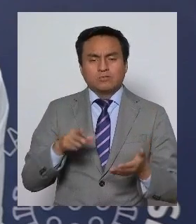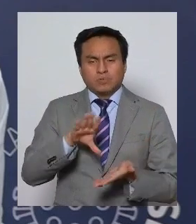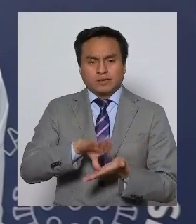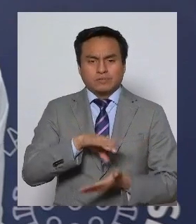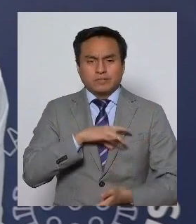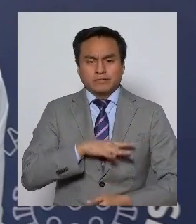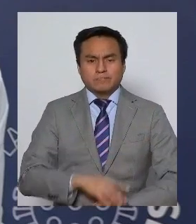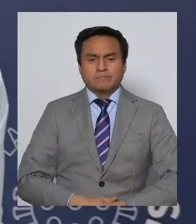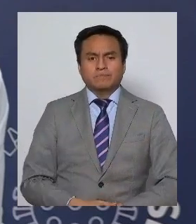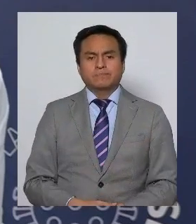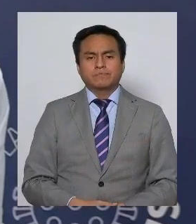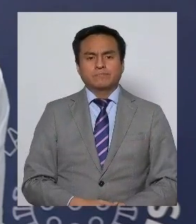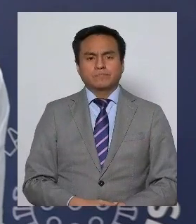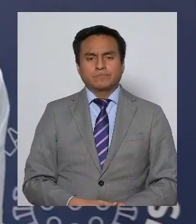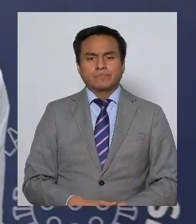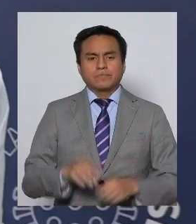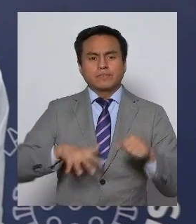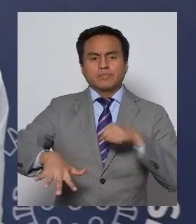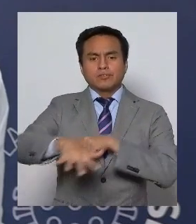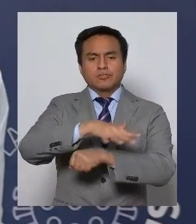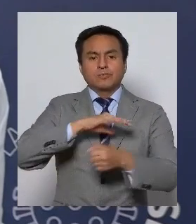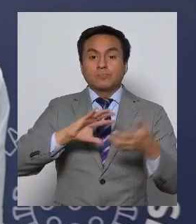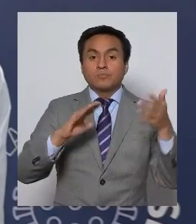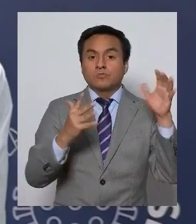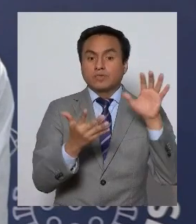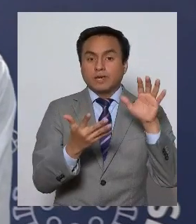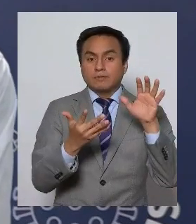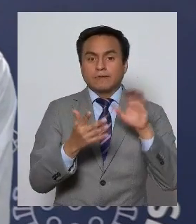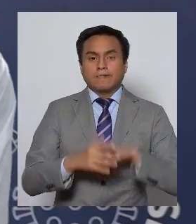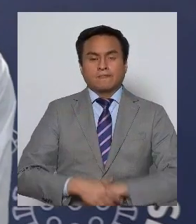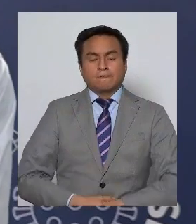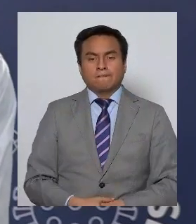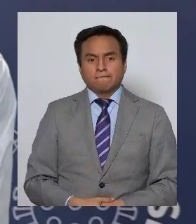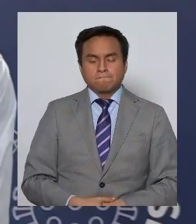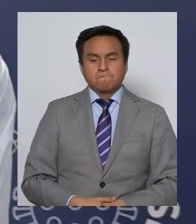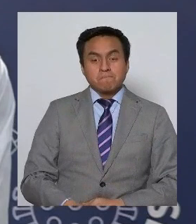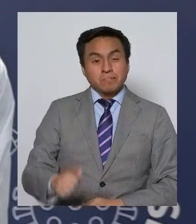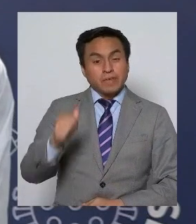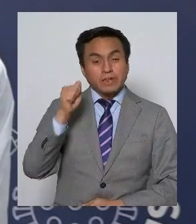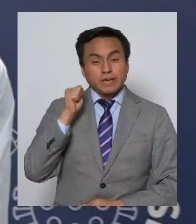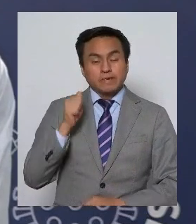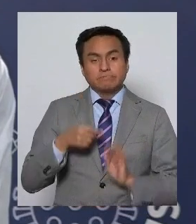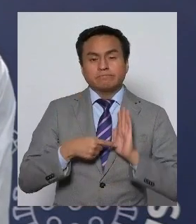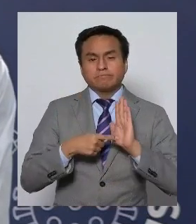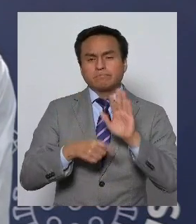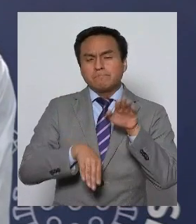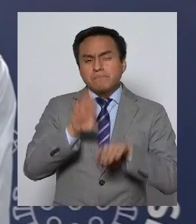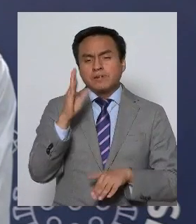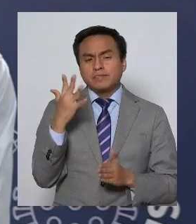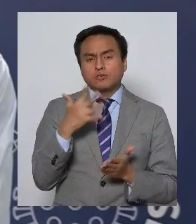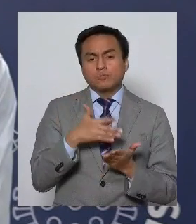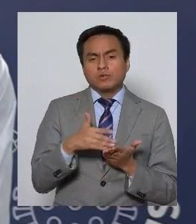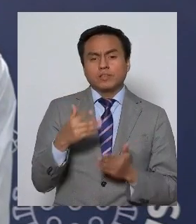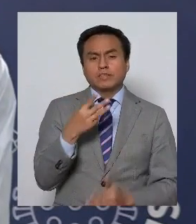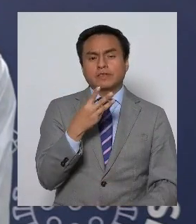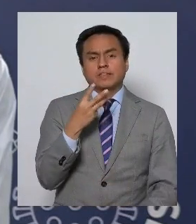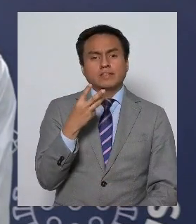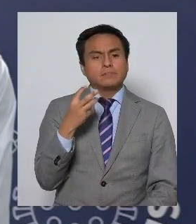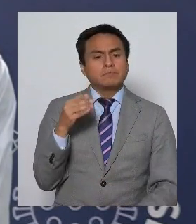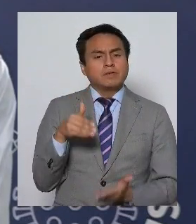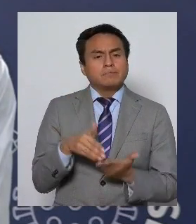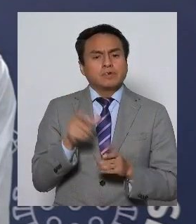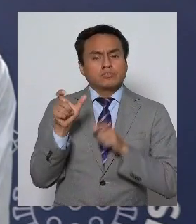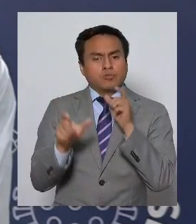país. Con respecto a la situación mundial, en el día de ayer se registraron más de 5.300.000